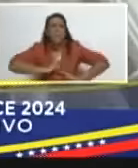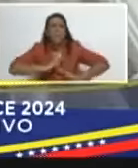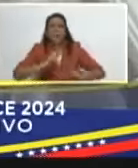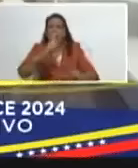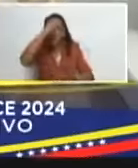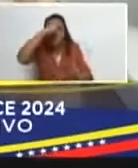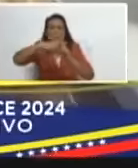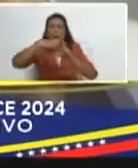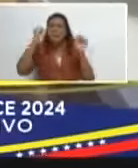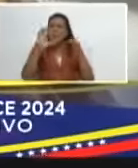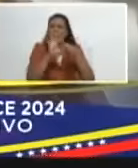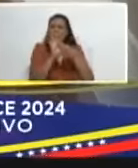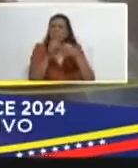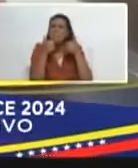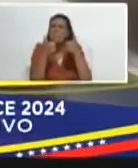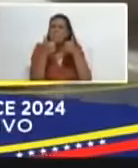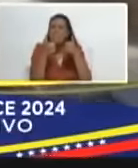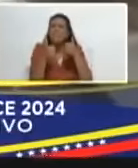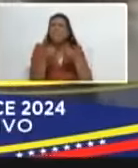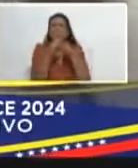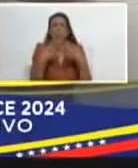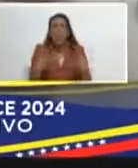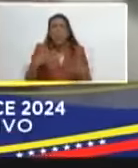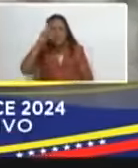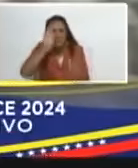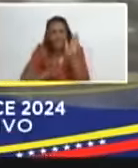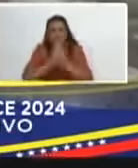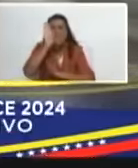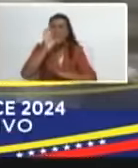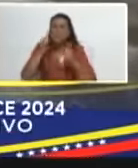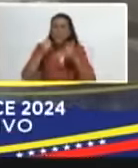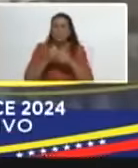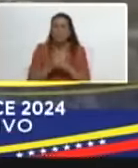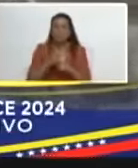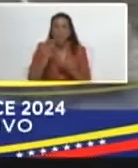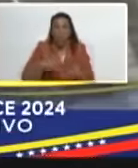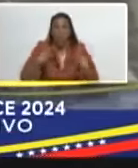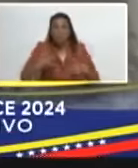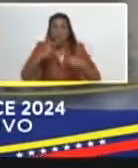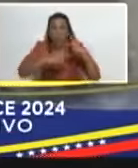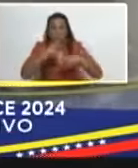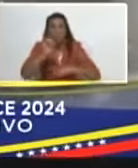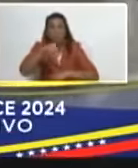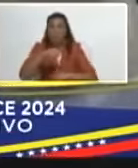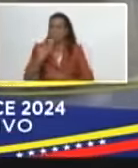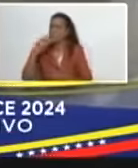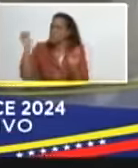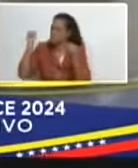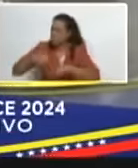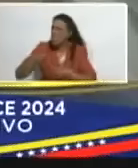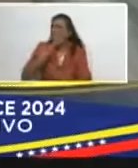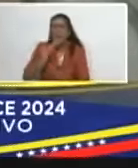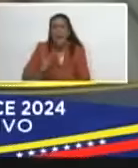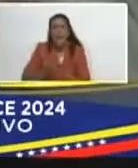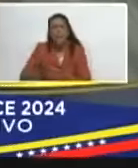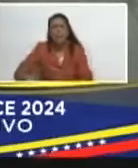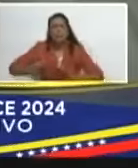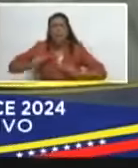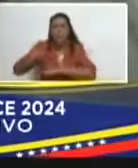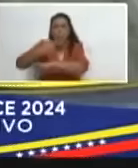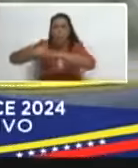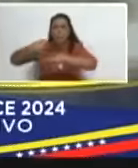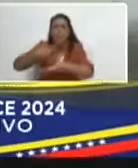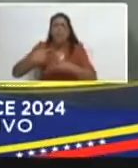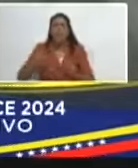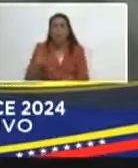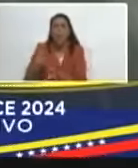una alianza con mucho éxito. Están contentos por la producción. Y sí, y muchas gracias por todo el apoyo que nos han dado a